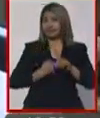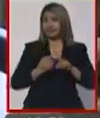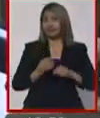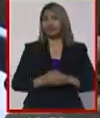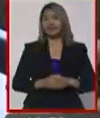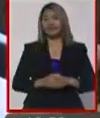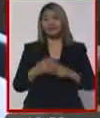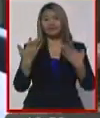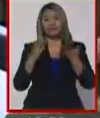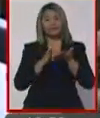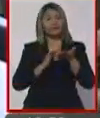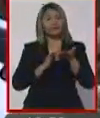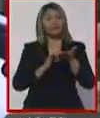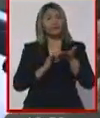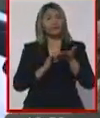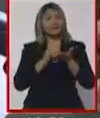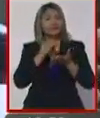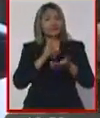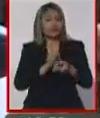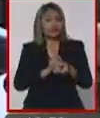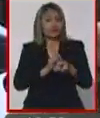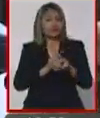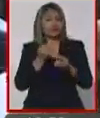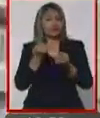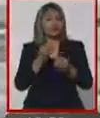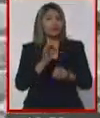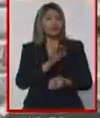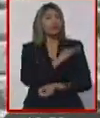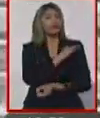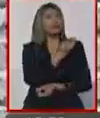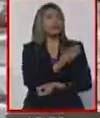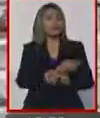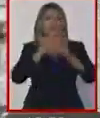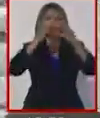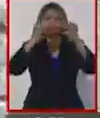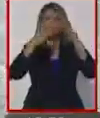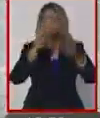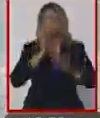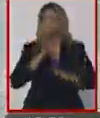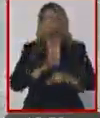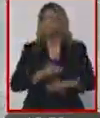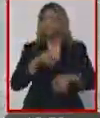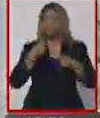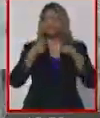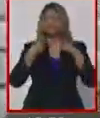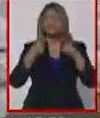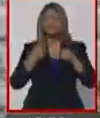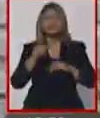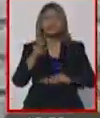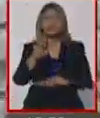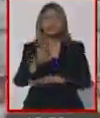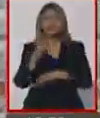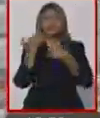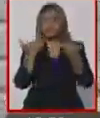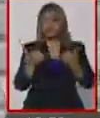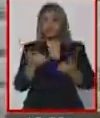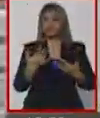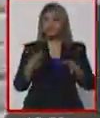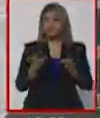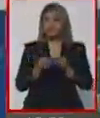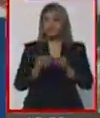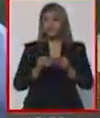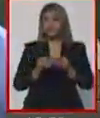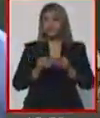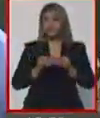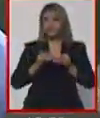en el último mes ha estado en un tratamiento intensivo donde tomaba medicamentos muy fuertes. Los docentes que declararon anunciaron que durante la tarde de hoy habrá un